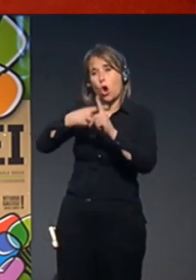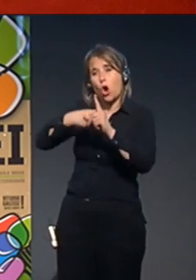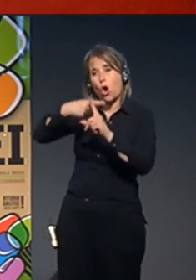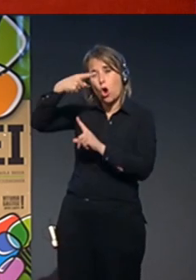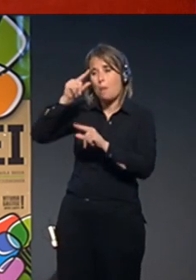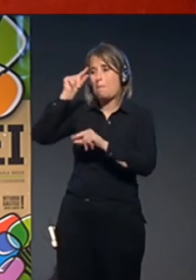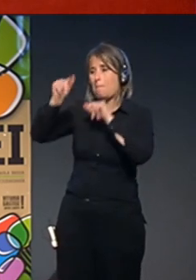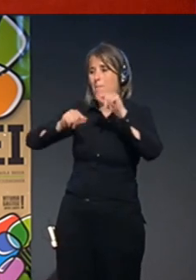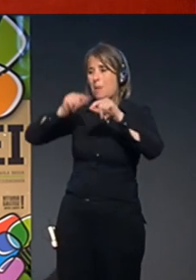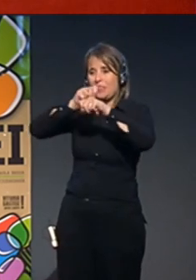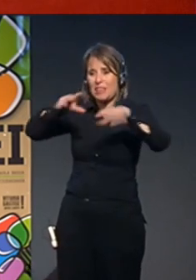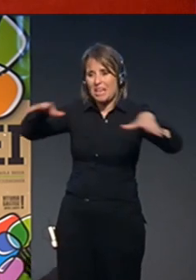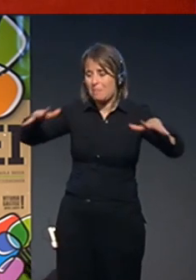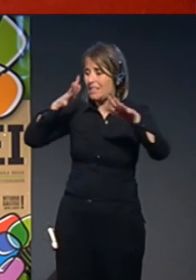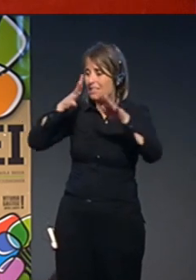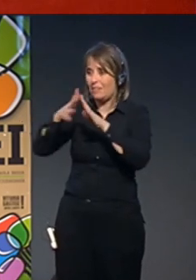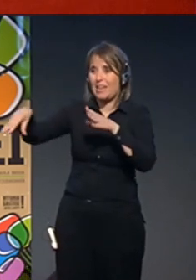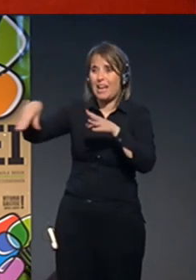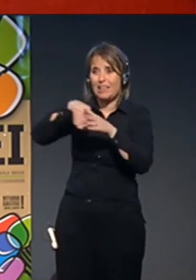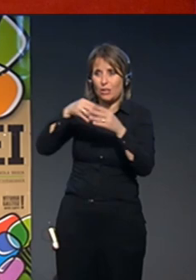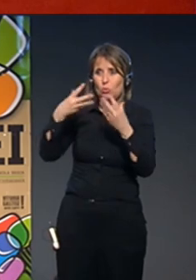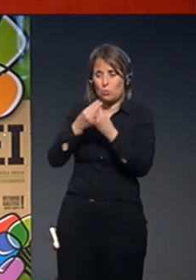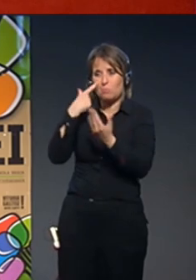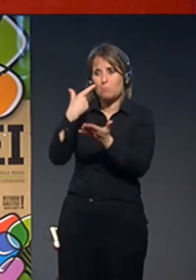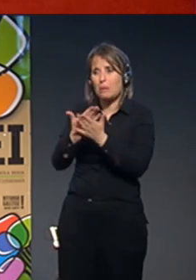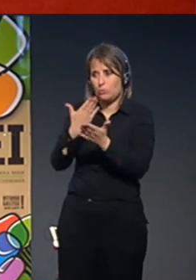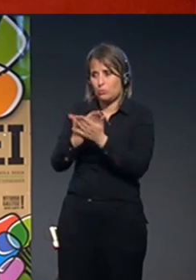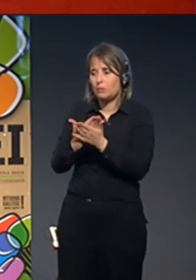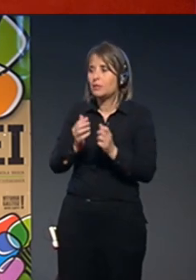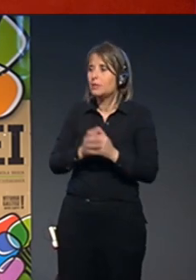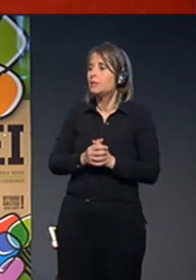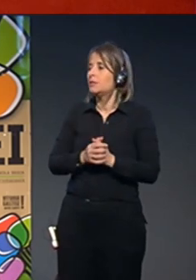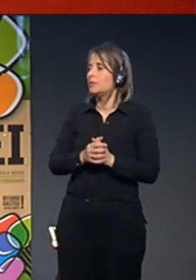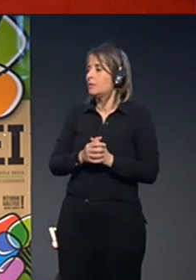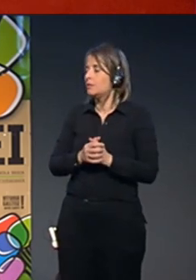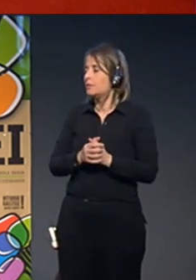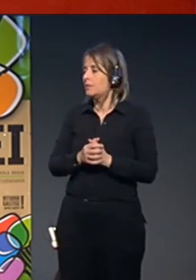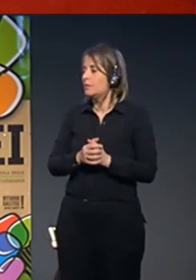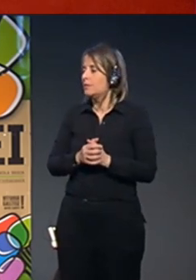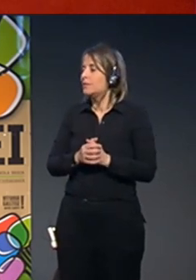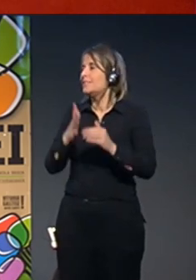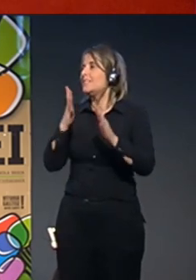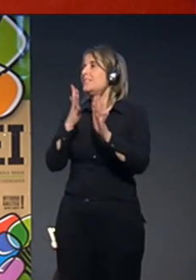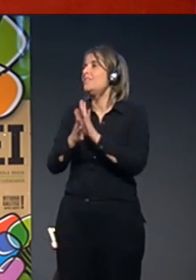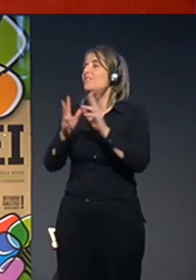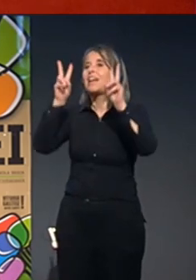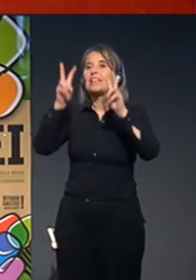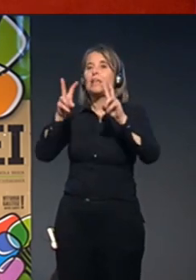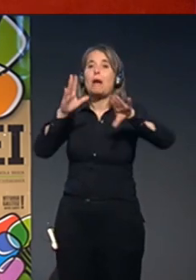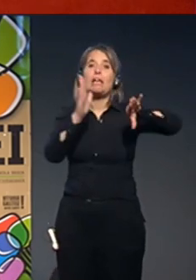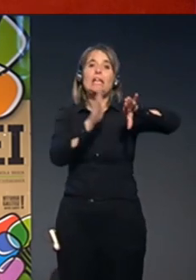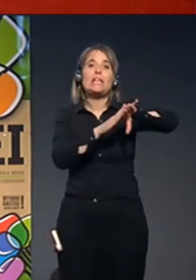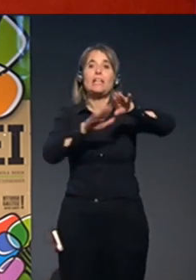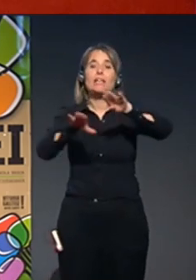pandemias que todos forman parte de una misma cosa y lo vamos a ver de alguna manera eh No es un tema de izquierdas